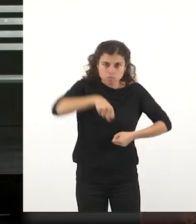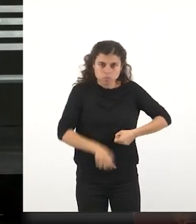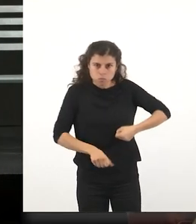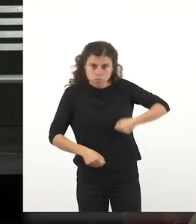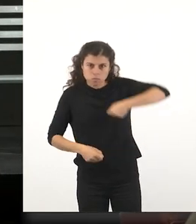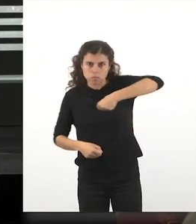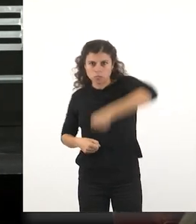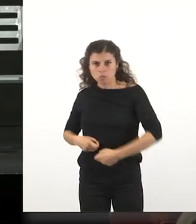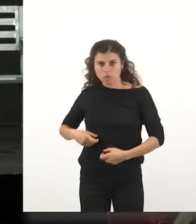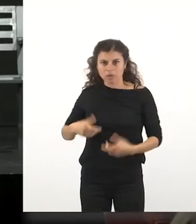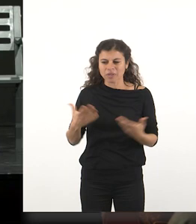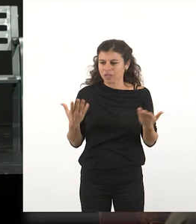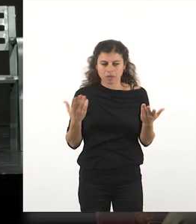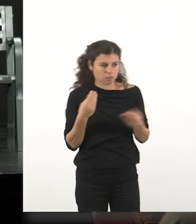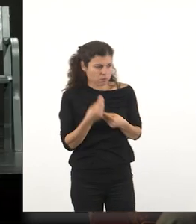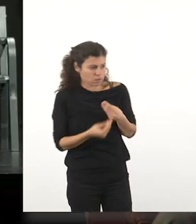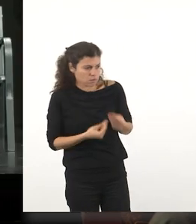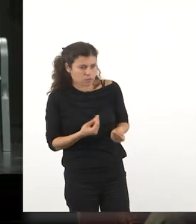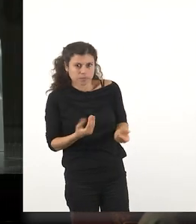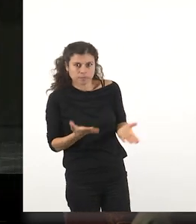¡Pum! ¡Buah! Digo, ¿so qué, Mari?